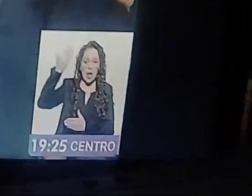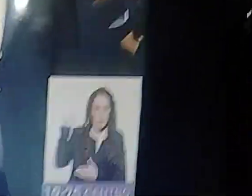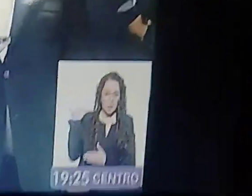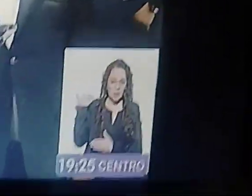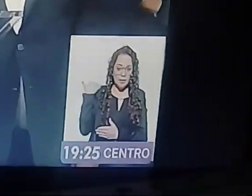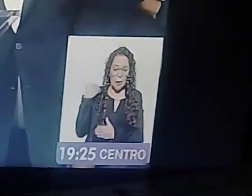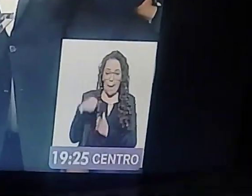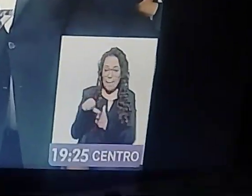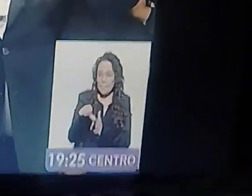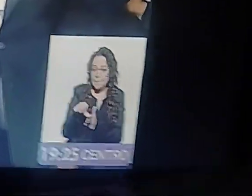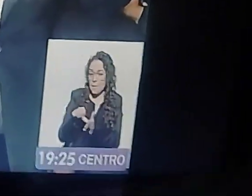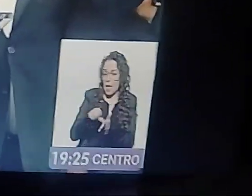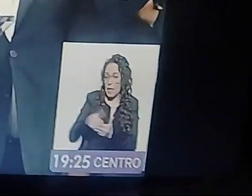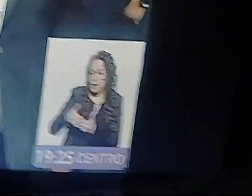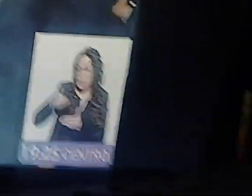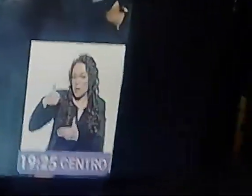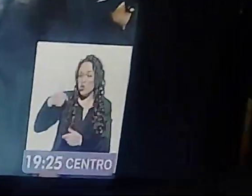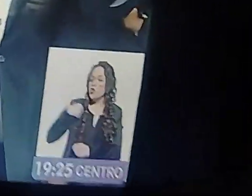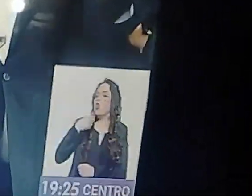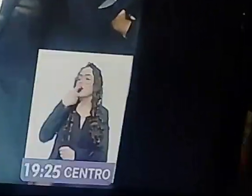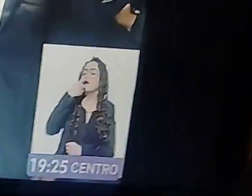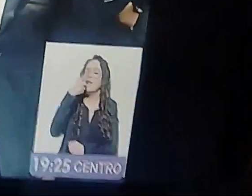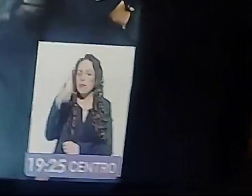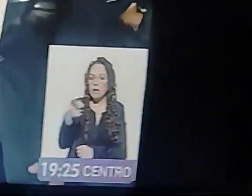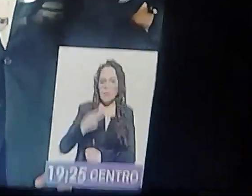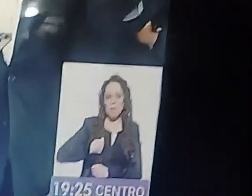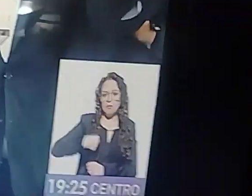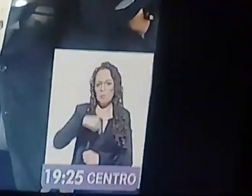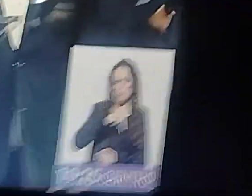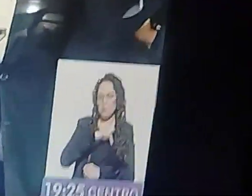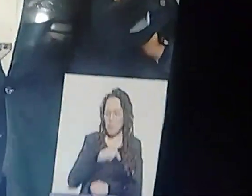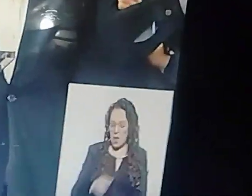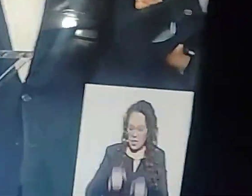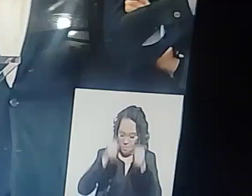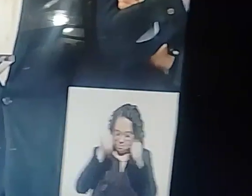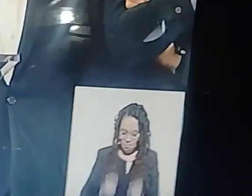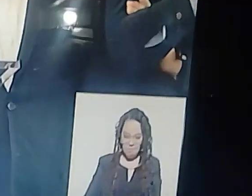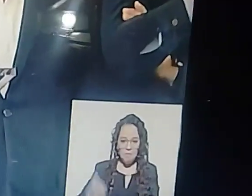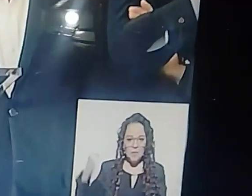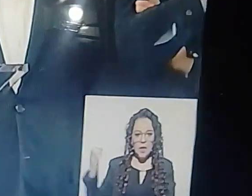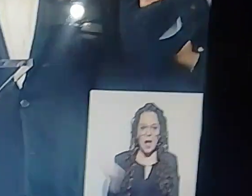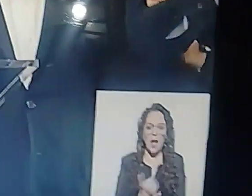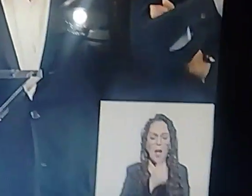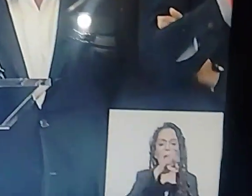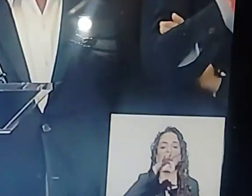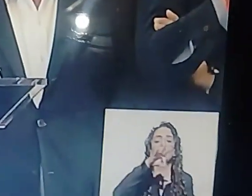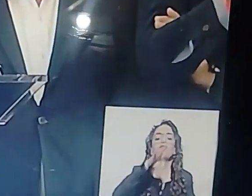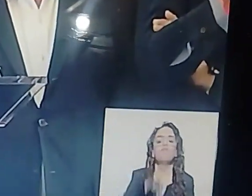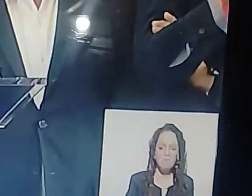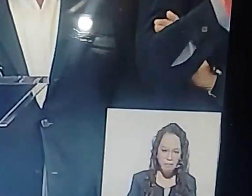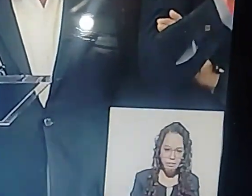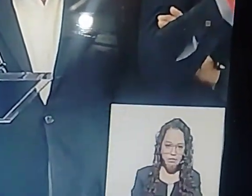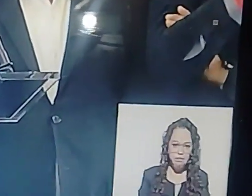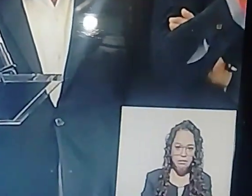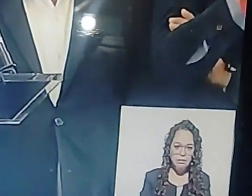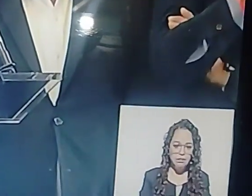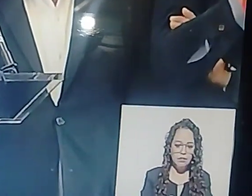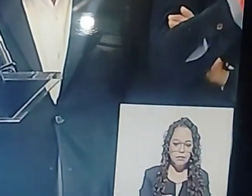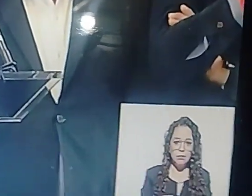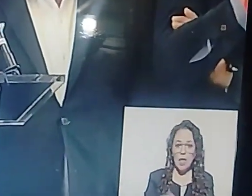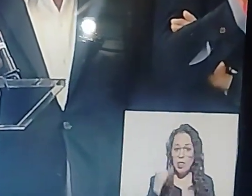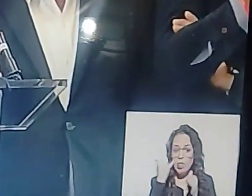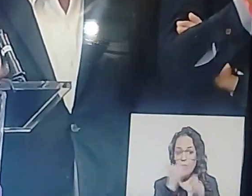hace meses que íbamos a ganar estas elecciones, a pesar de todas las